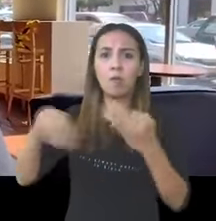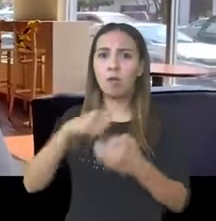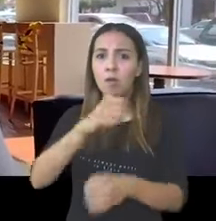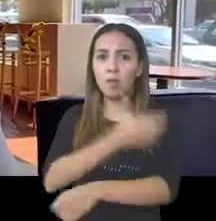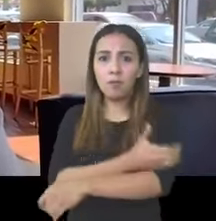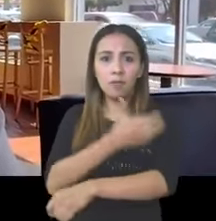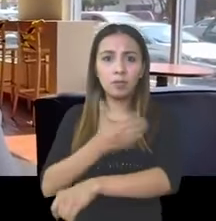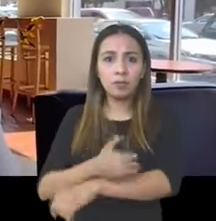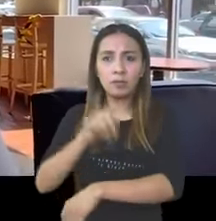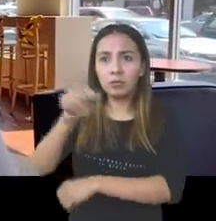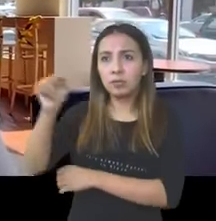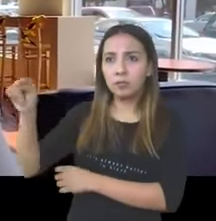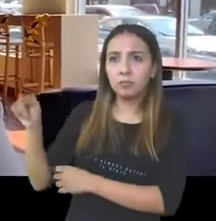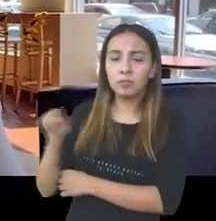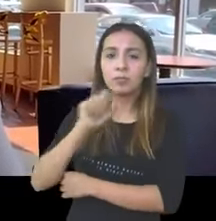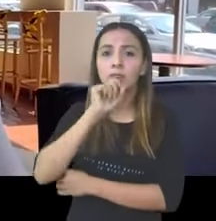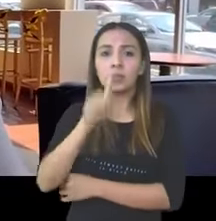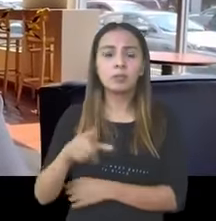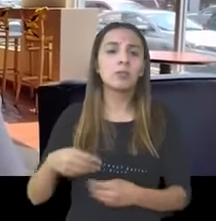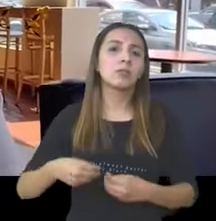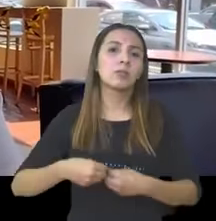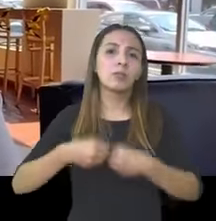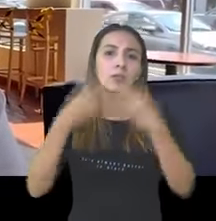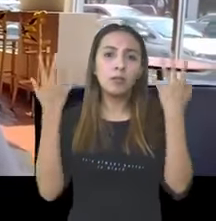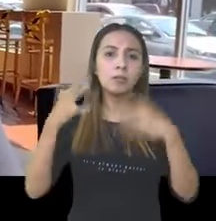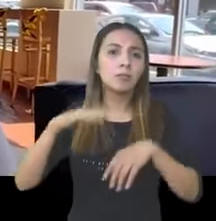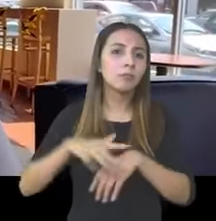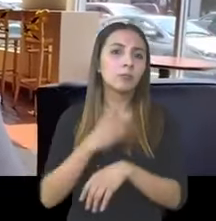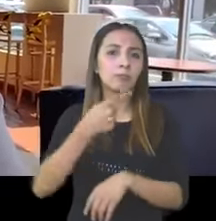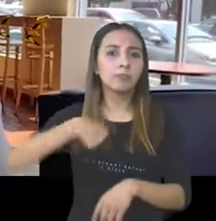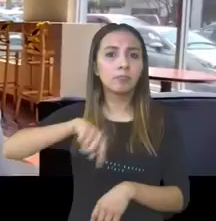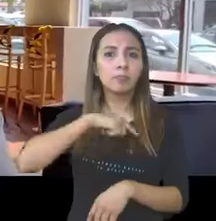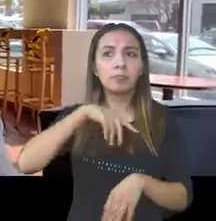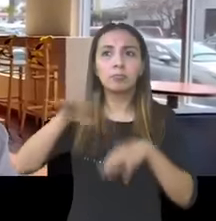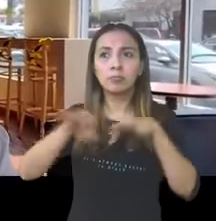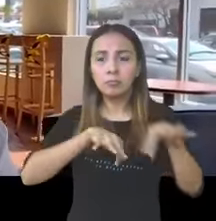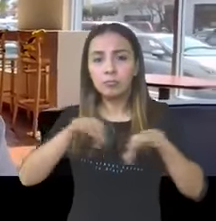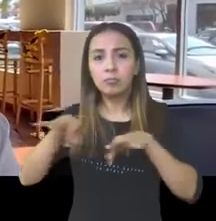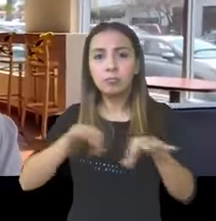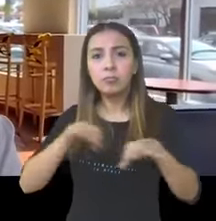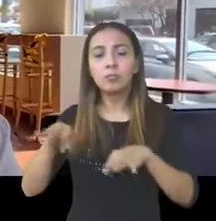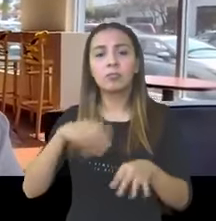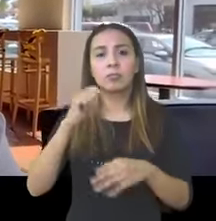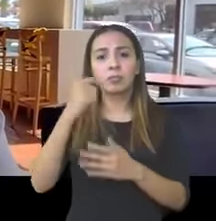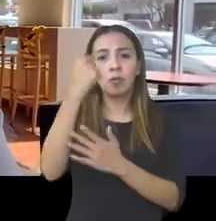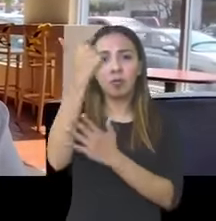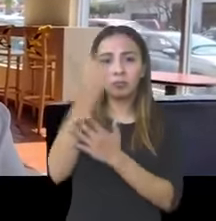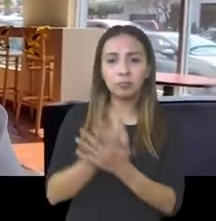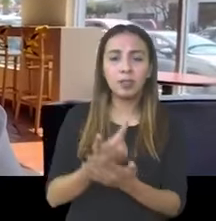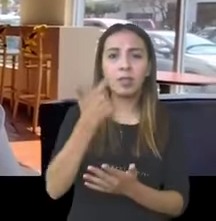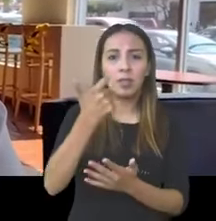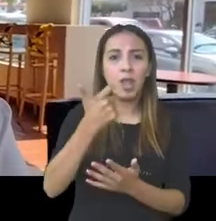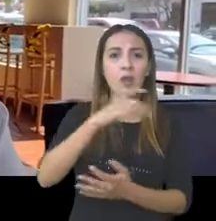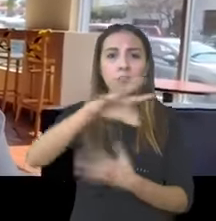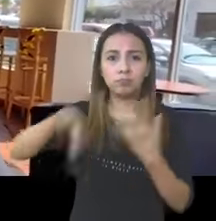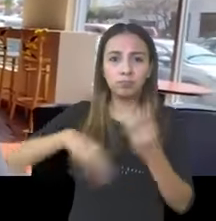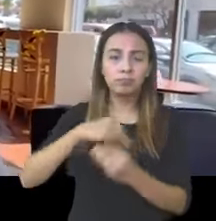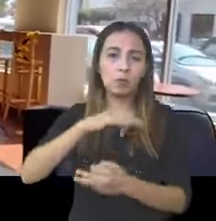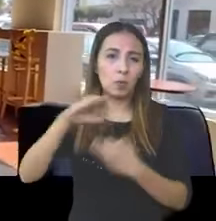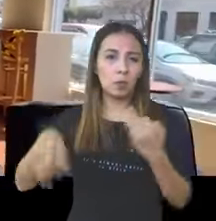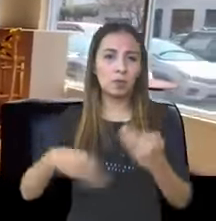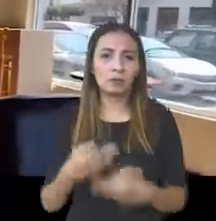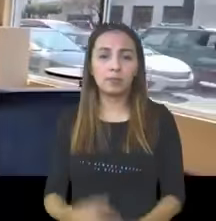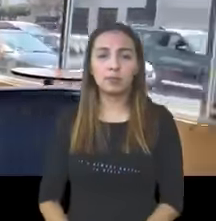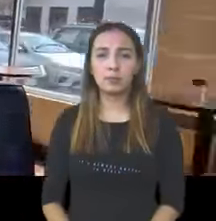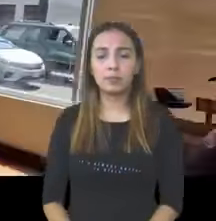la misma condición, por supuesto, porque estamos trabajando en la cuestión del presupuesto y de los dineros. Correcto. Pues no